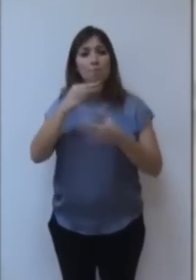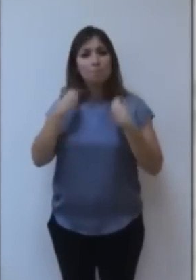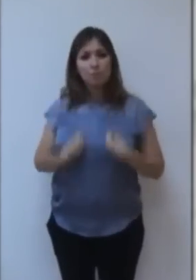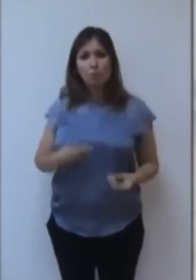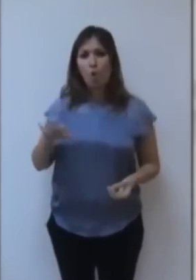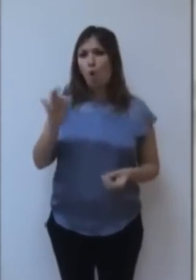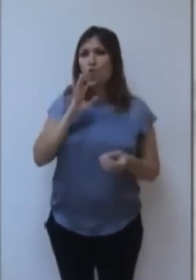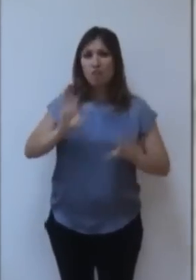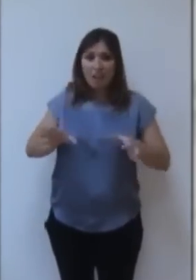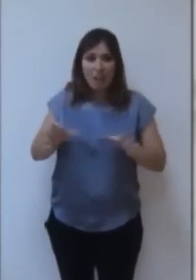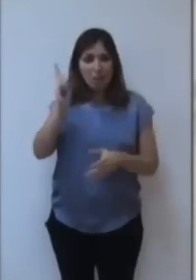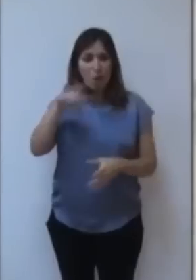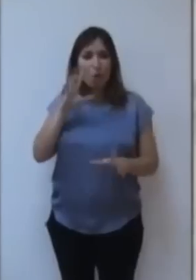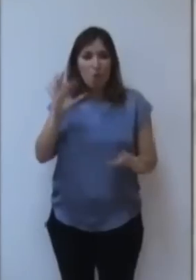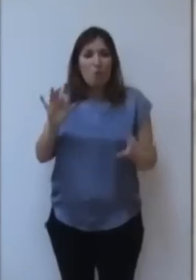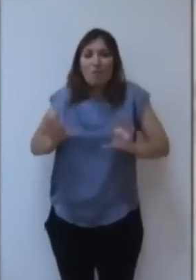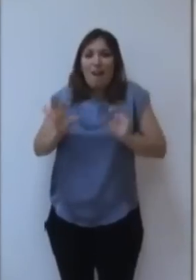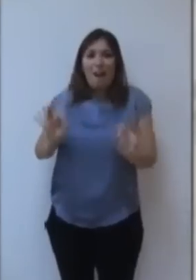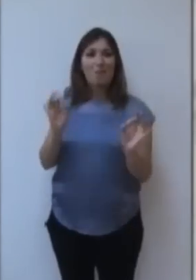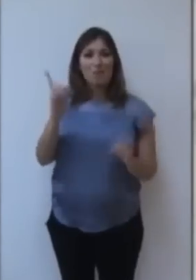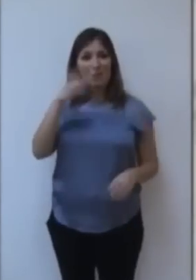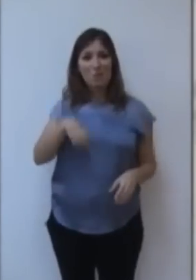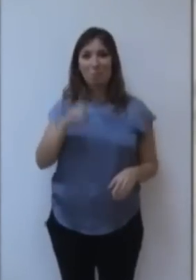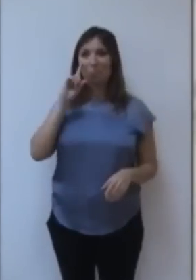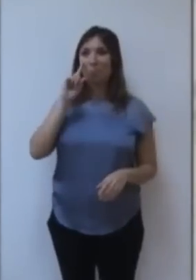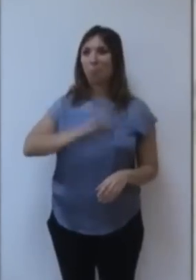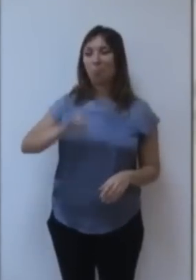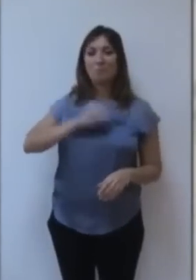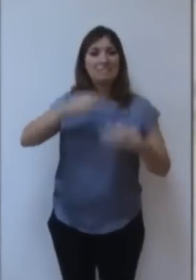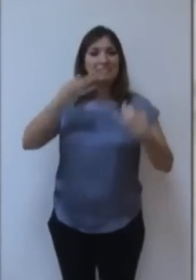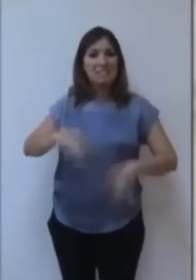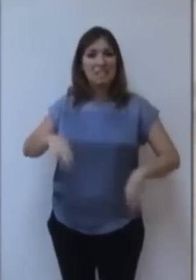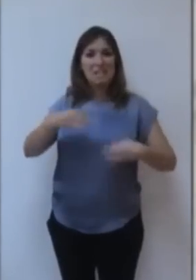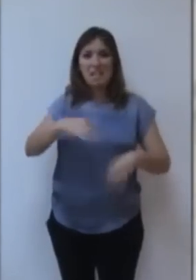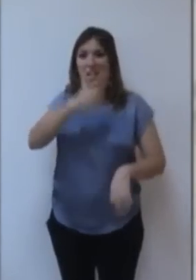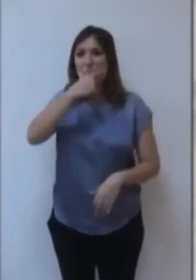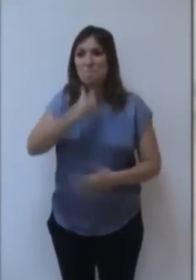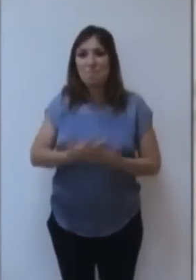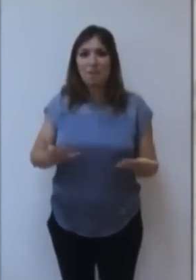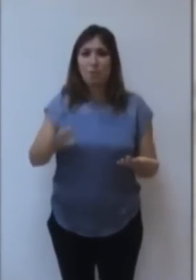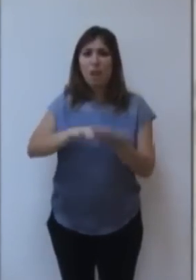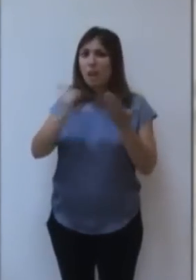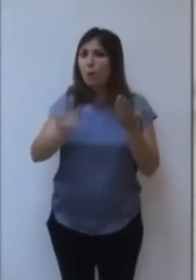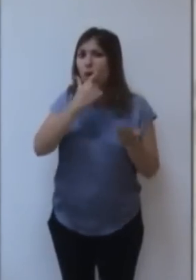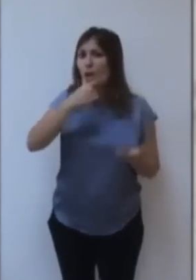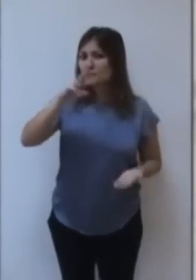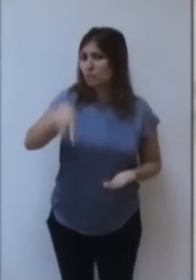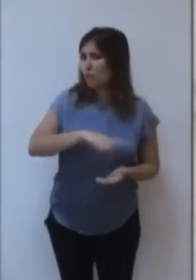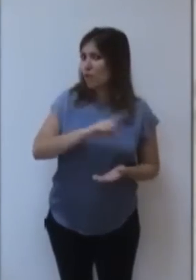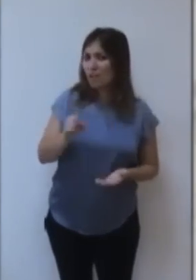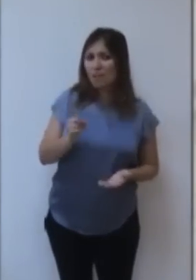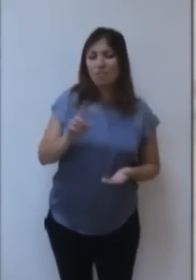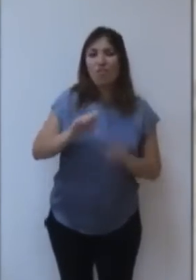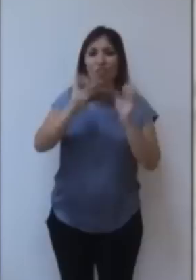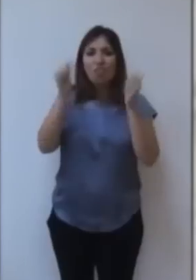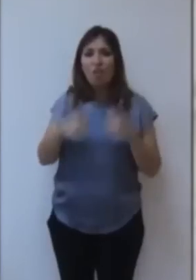En radio, algo tan obvio, ¿no? Dices, una radio que parece que es algo simple, pues ni el lenguaje es tan simple, ni